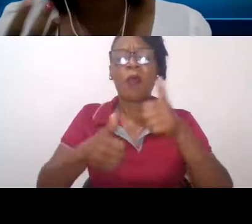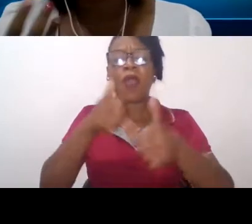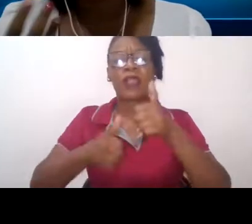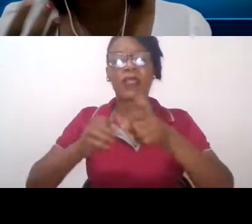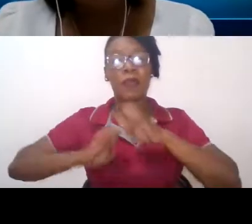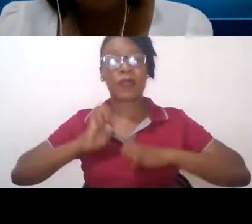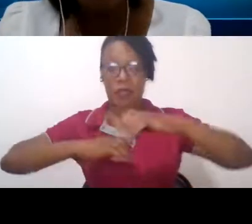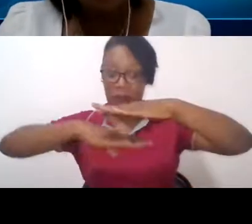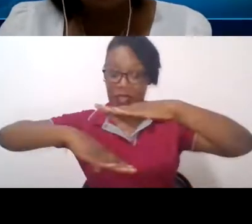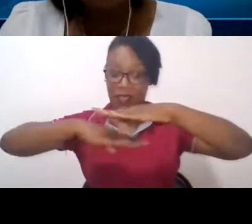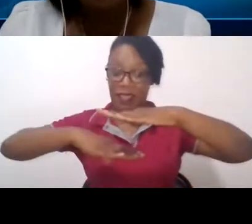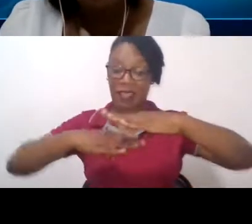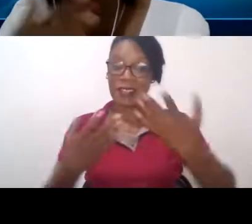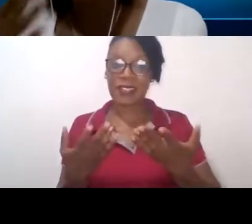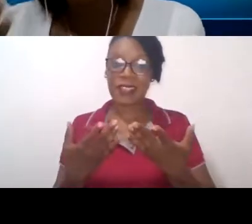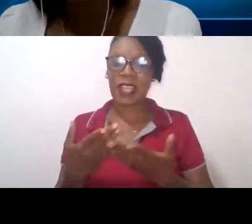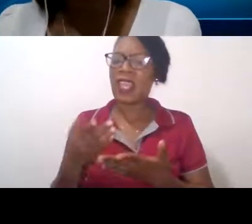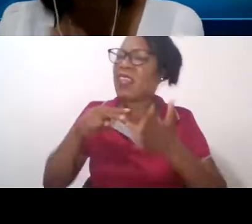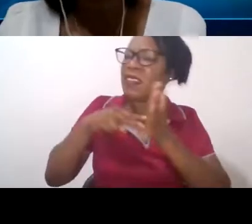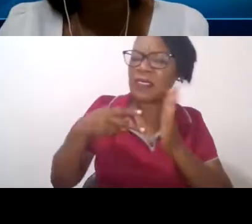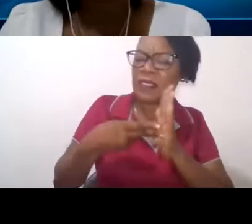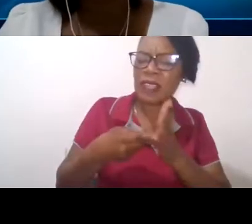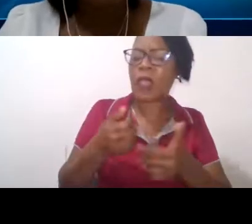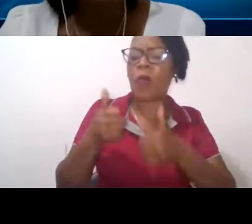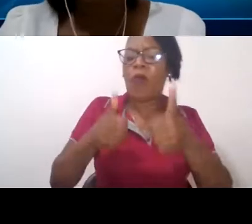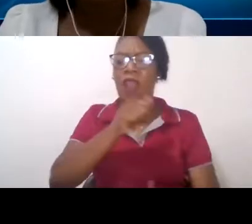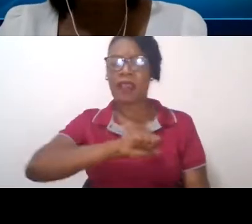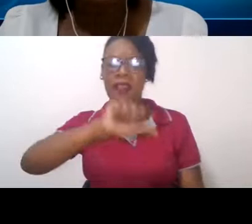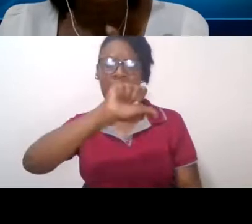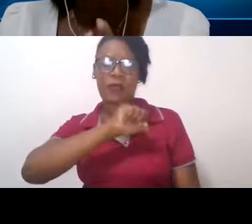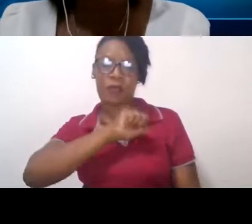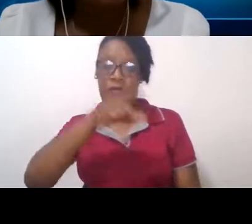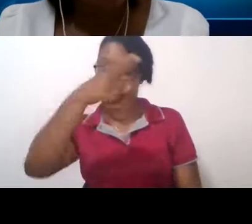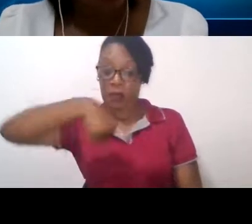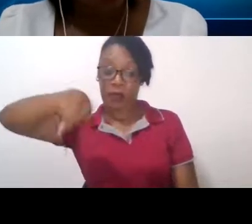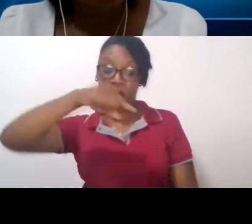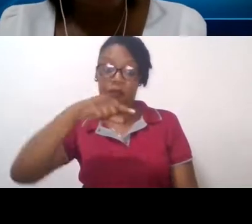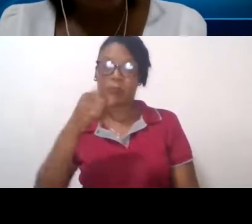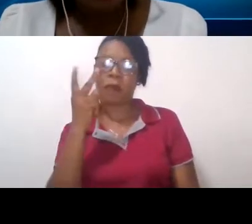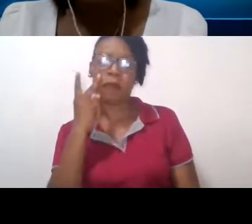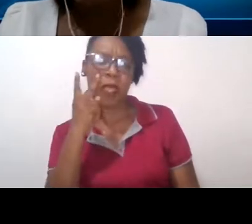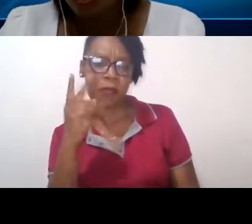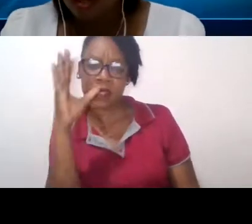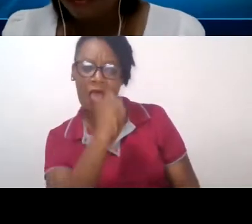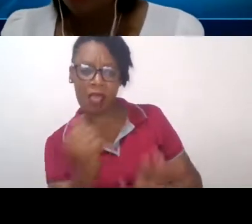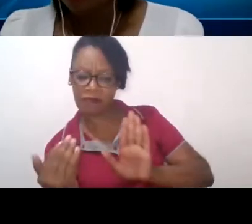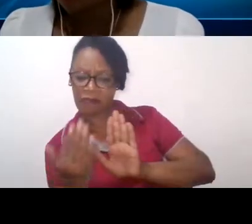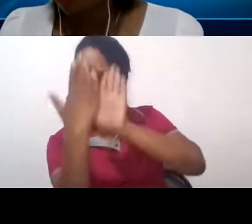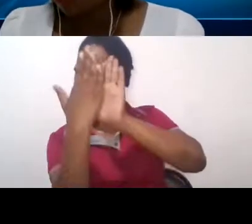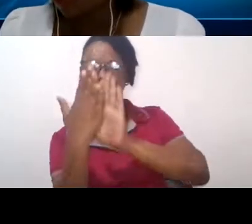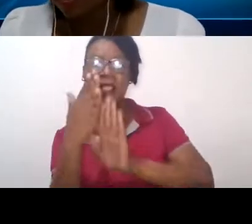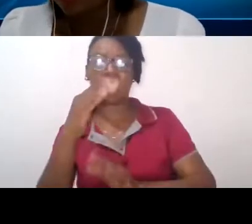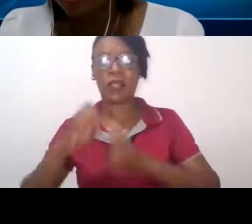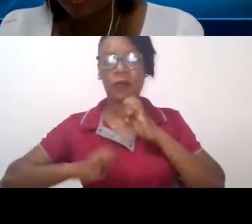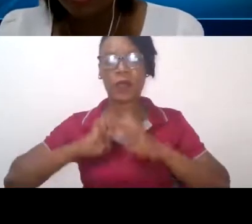qué nos referimos y cuál es la actitud que nosotros tomamos frente a esta emoción. Esto con el fin de que